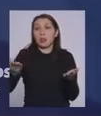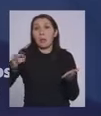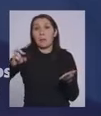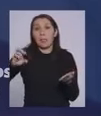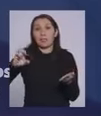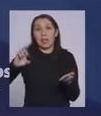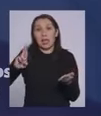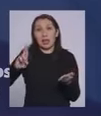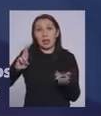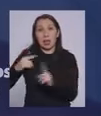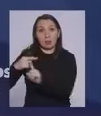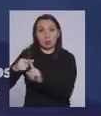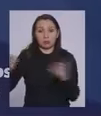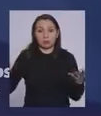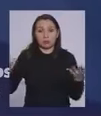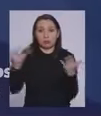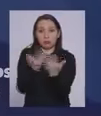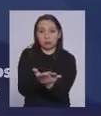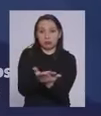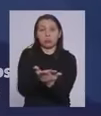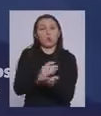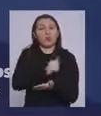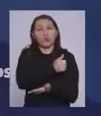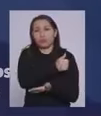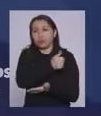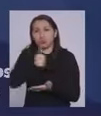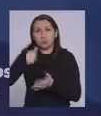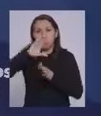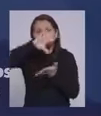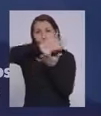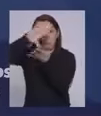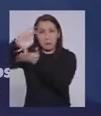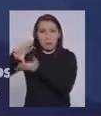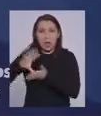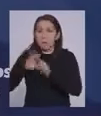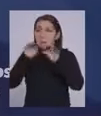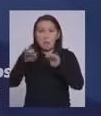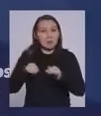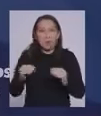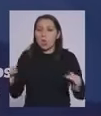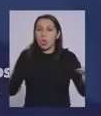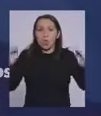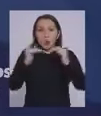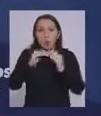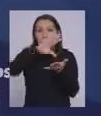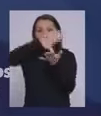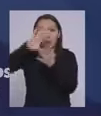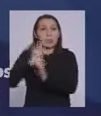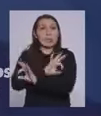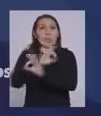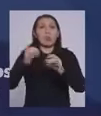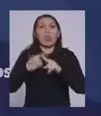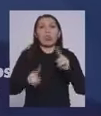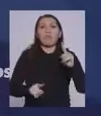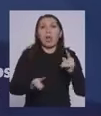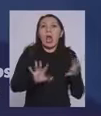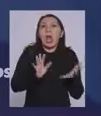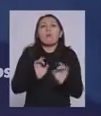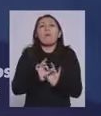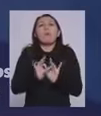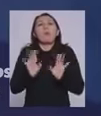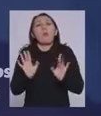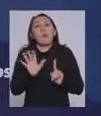positiva. Todos los países en el mundo entregan esa cifra, todos. Nadie entrega casos